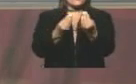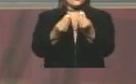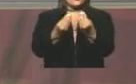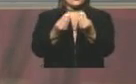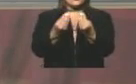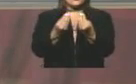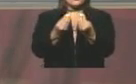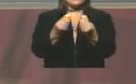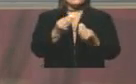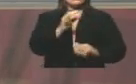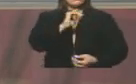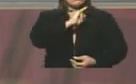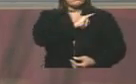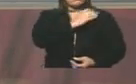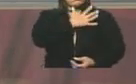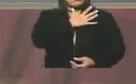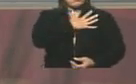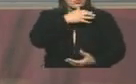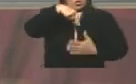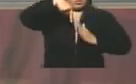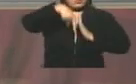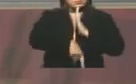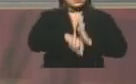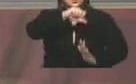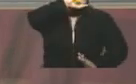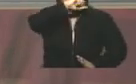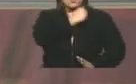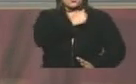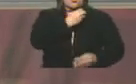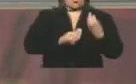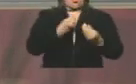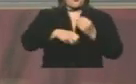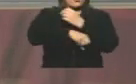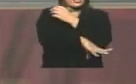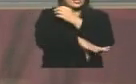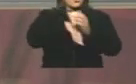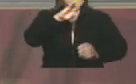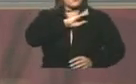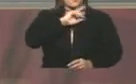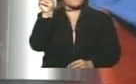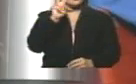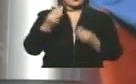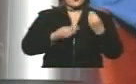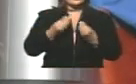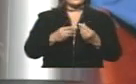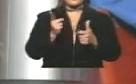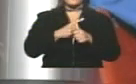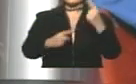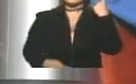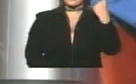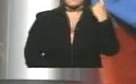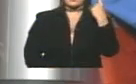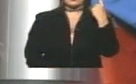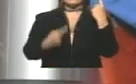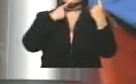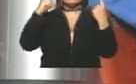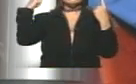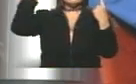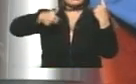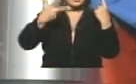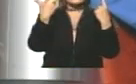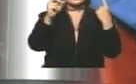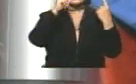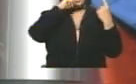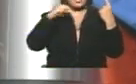un apropiamiento más profundo de lo que somos, de nuestras raíces y de nuestra música? Bueno, lo primero que siempre he dicho y sostengo de hace más de